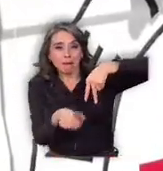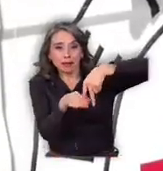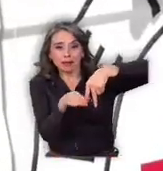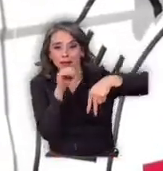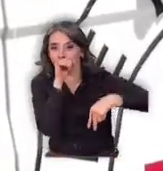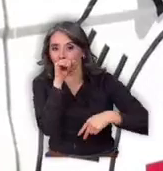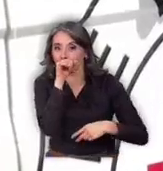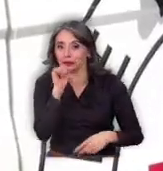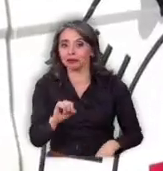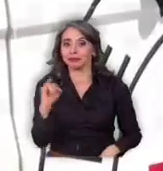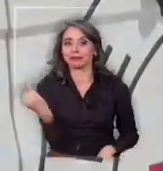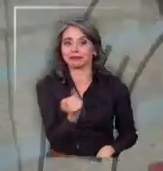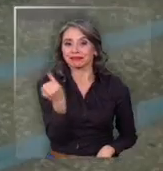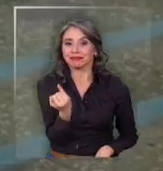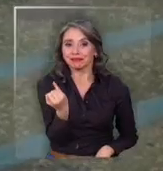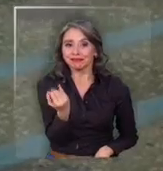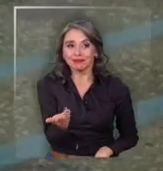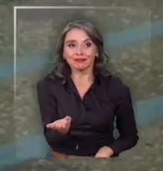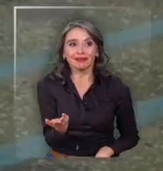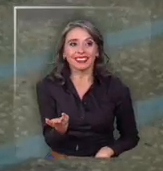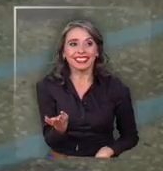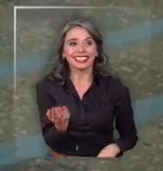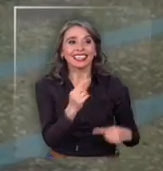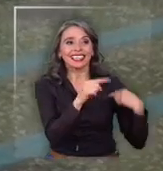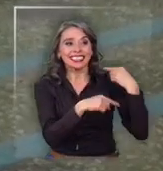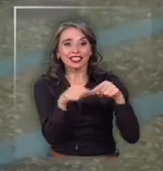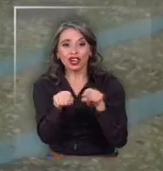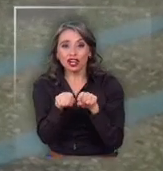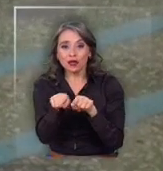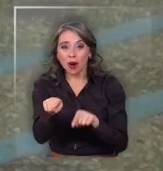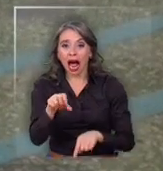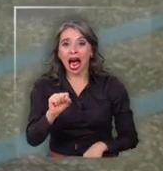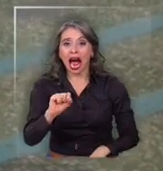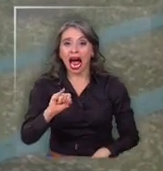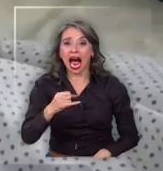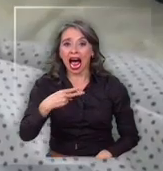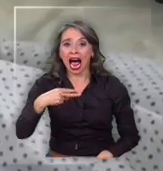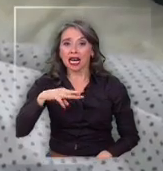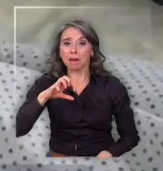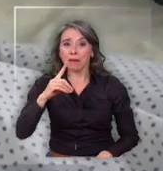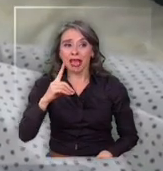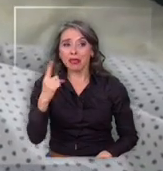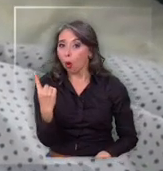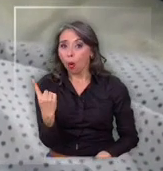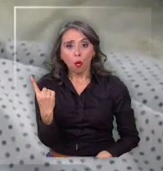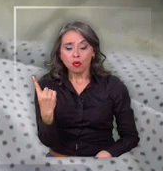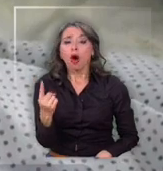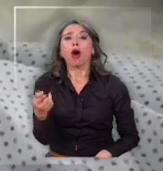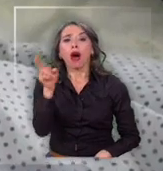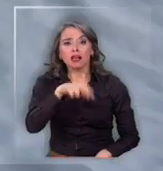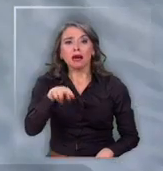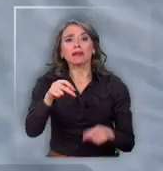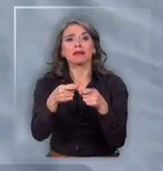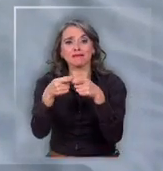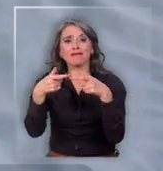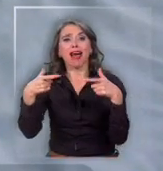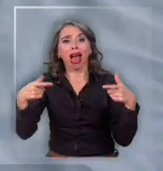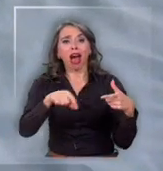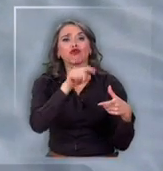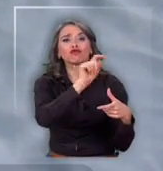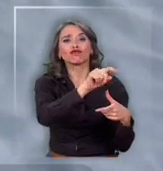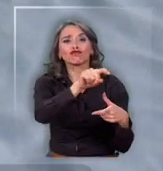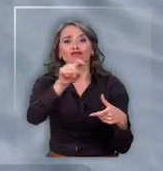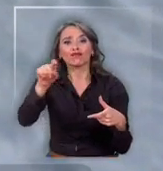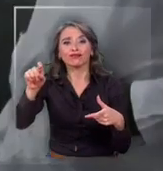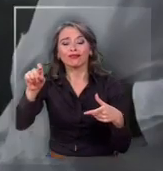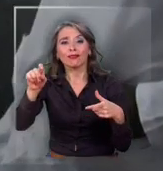ser independiente. Pero historias como la de Ahmed no son aisladas y se repiten cada vez con mayor frecuencia